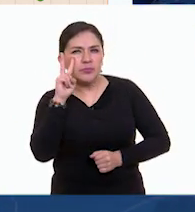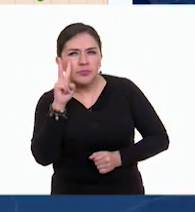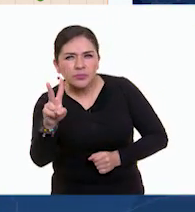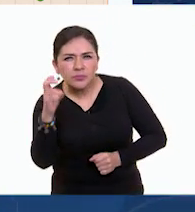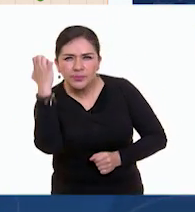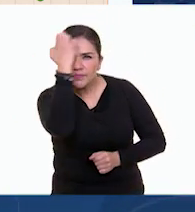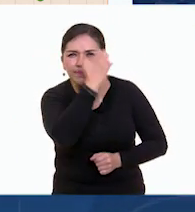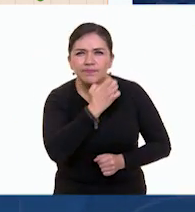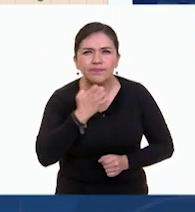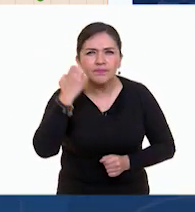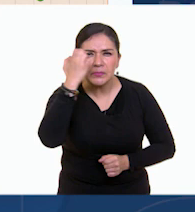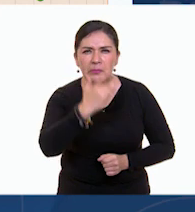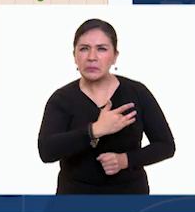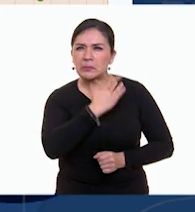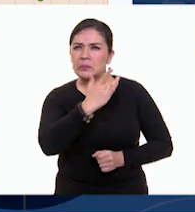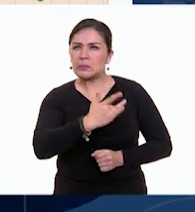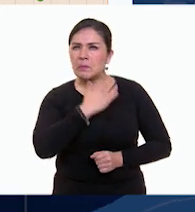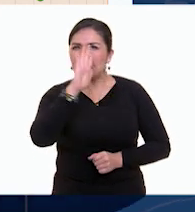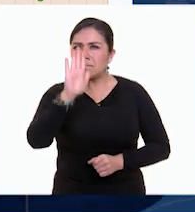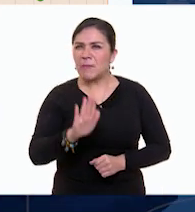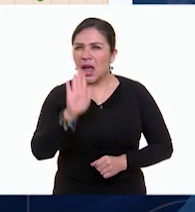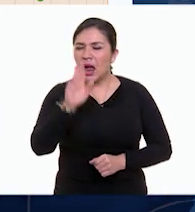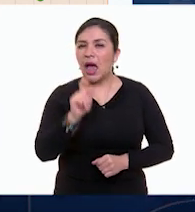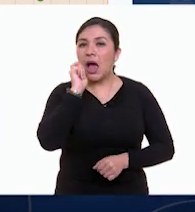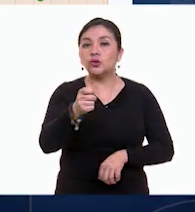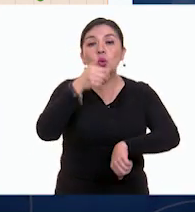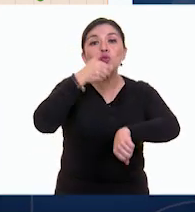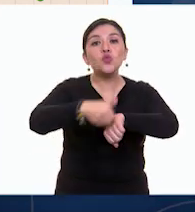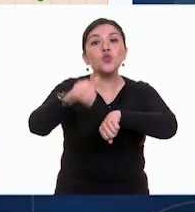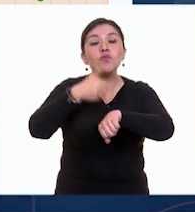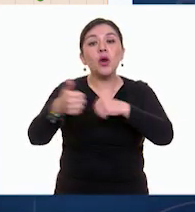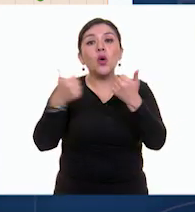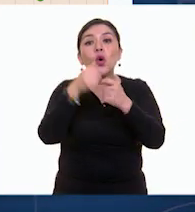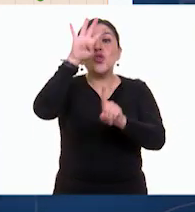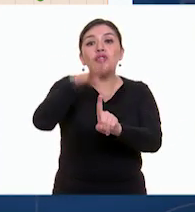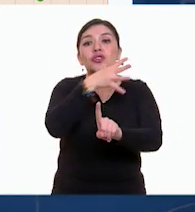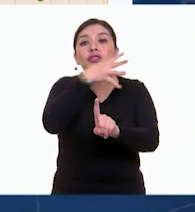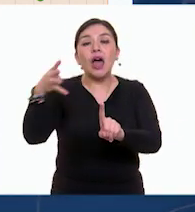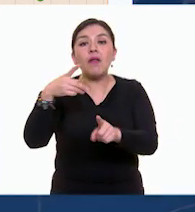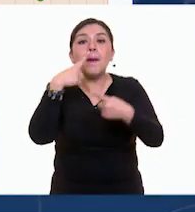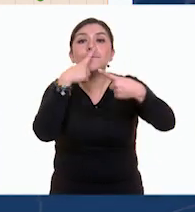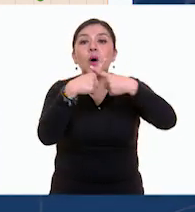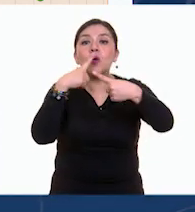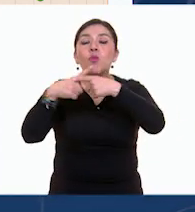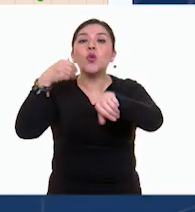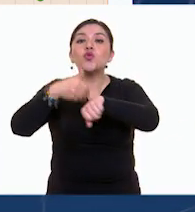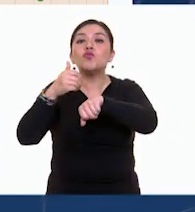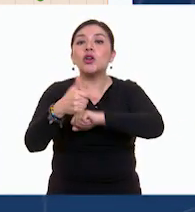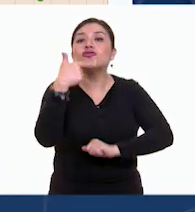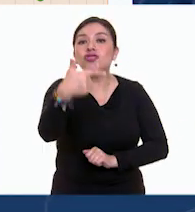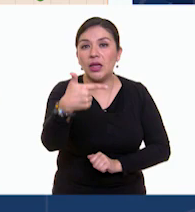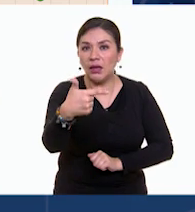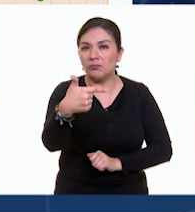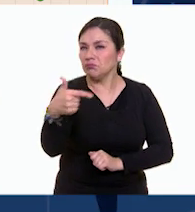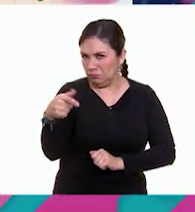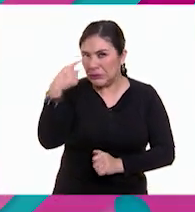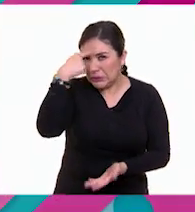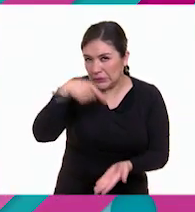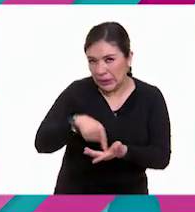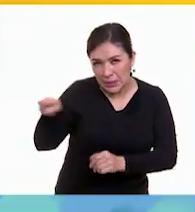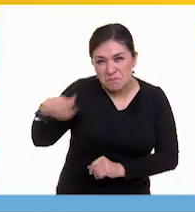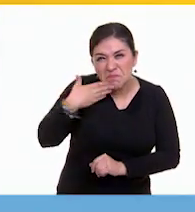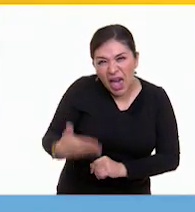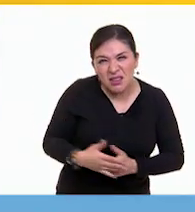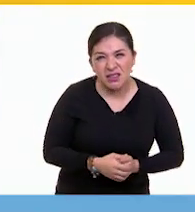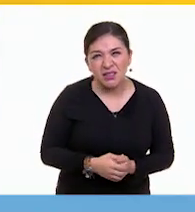A ver. Me parece que son los números de la tabla del 7. ¿Ustedes en casa creen que María está en lo